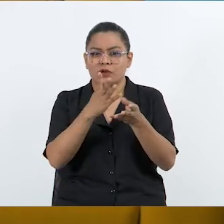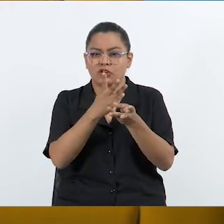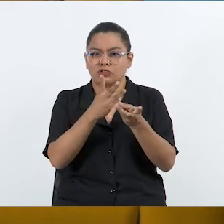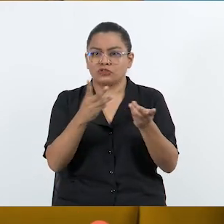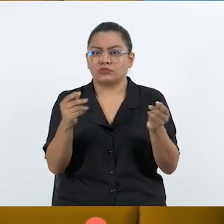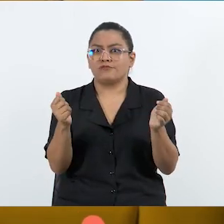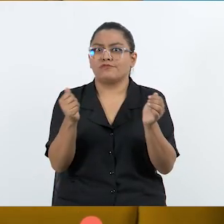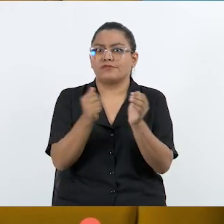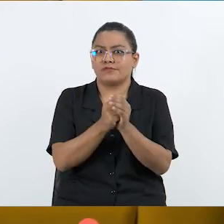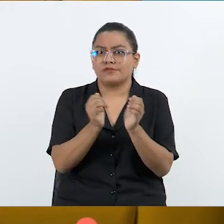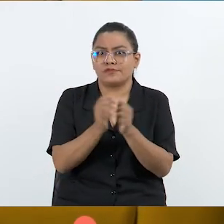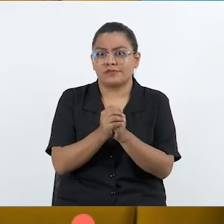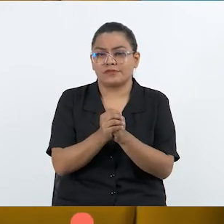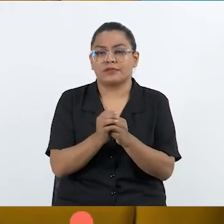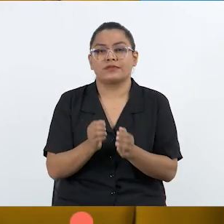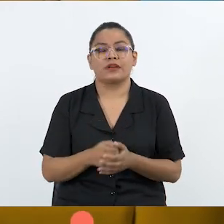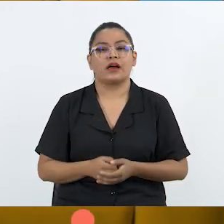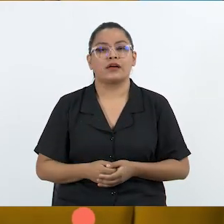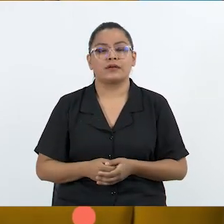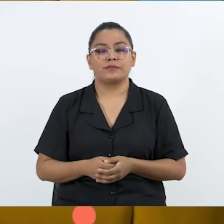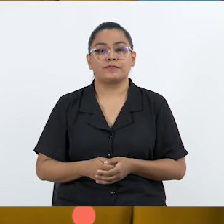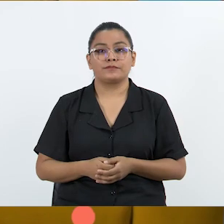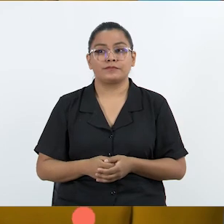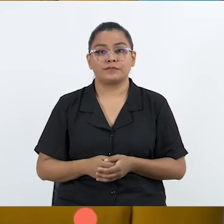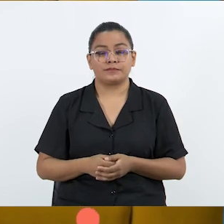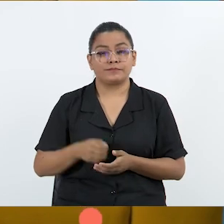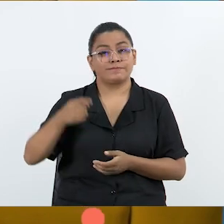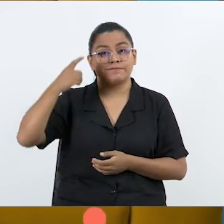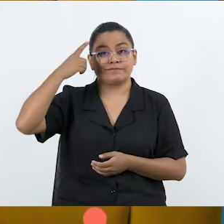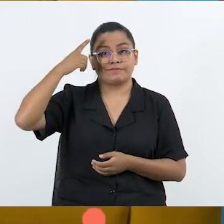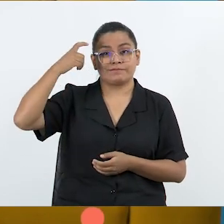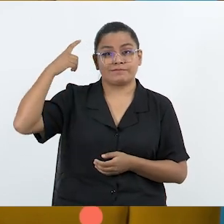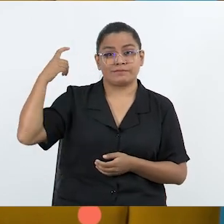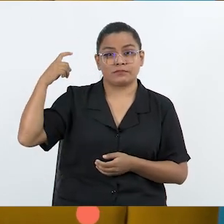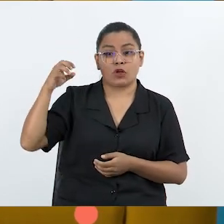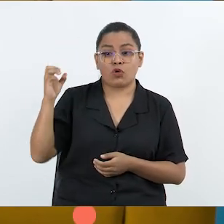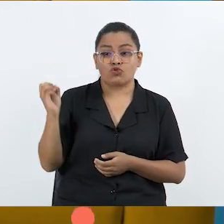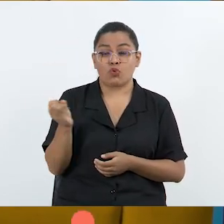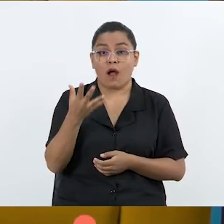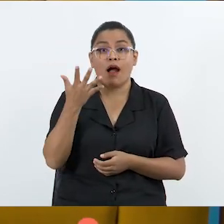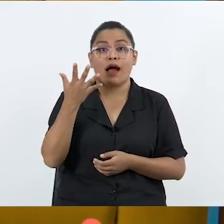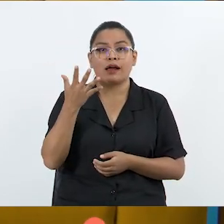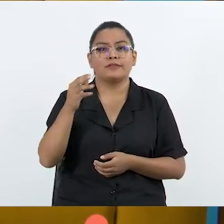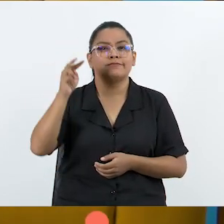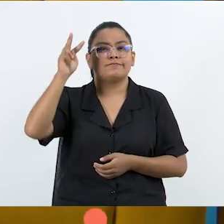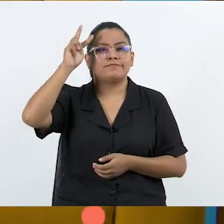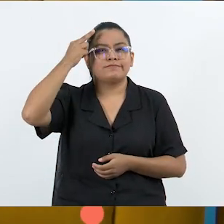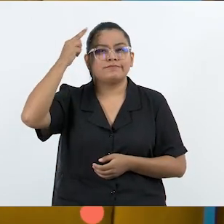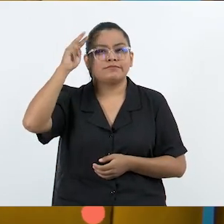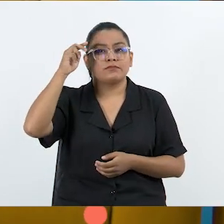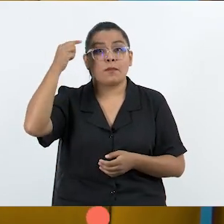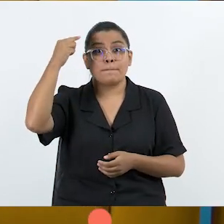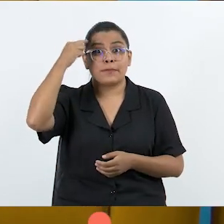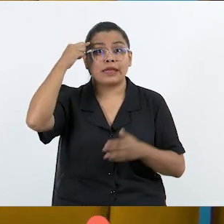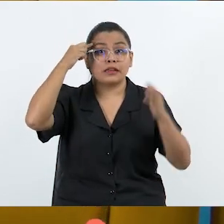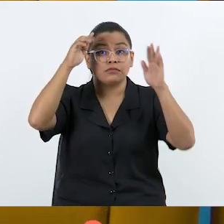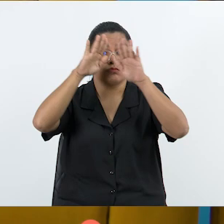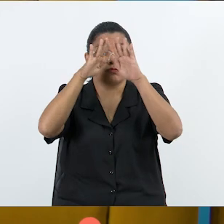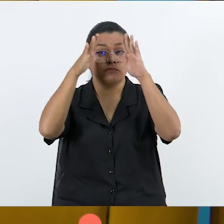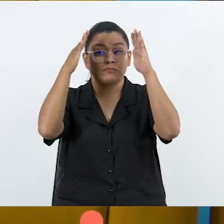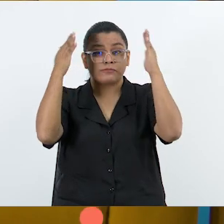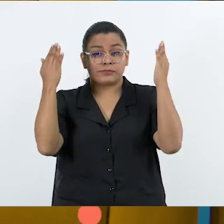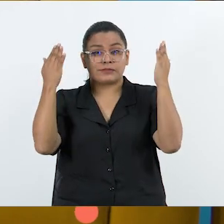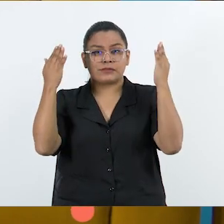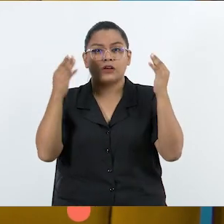contextualizar y resolver problemas. Para este último caso, recordemos que innovar también significa abrir la